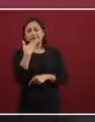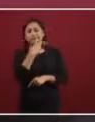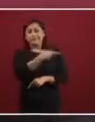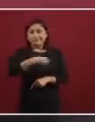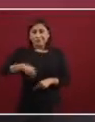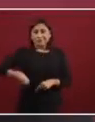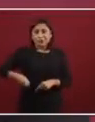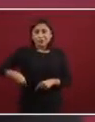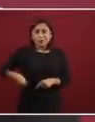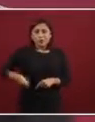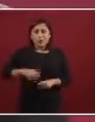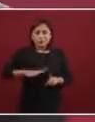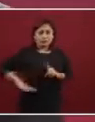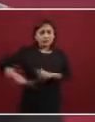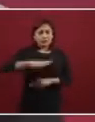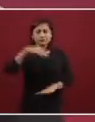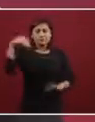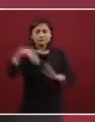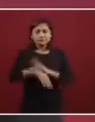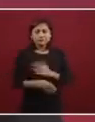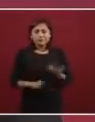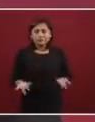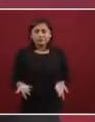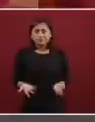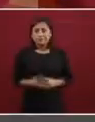y nunca